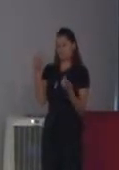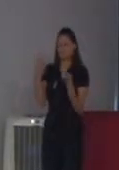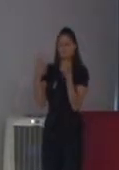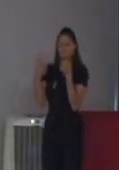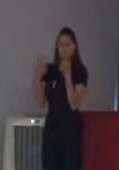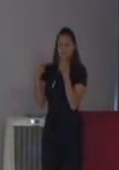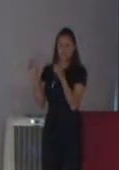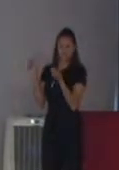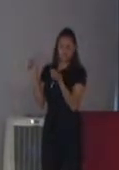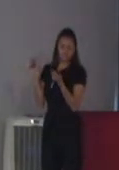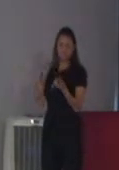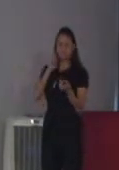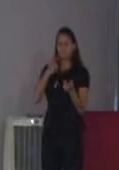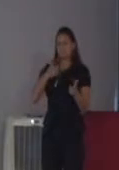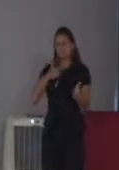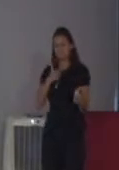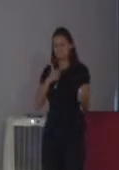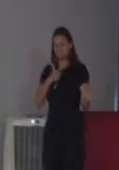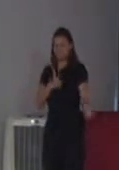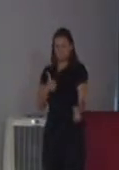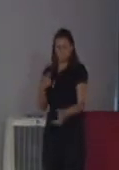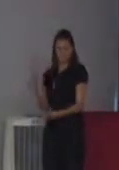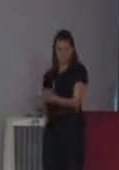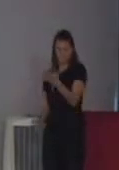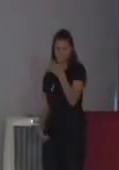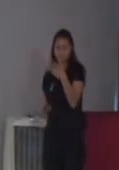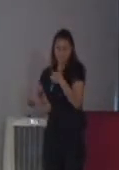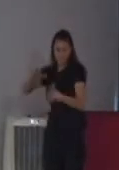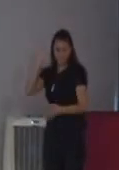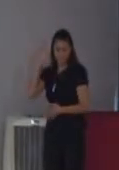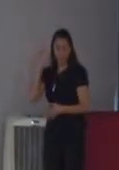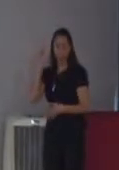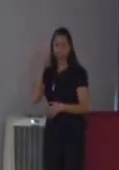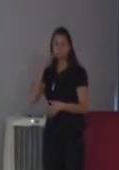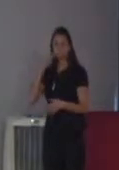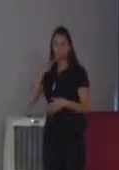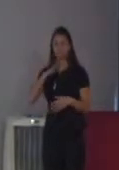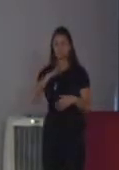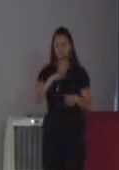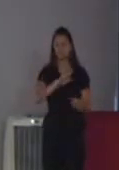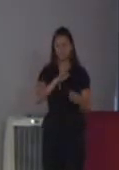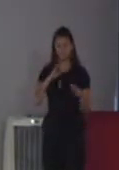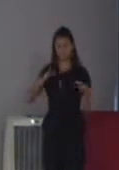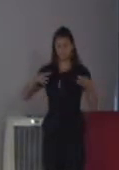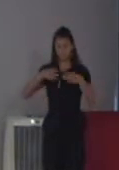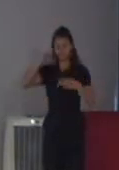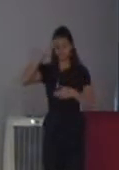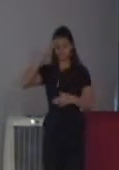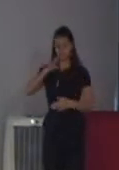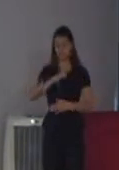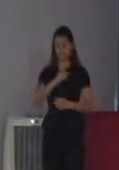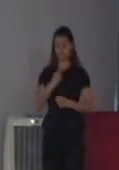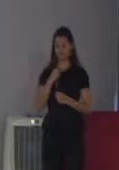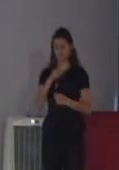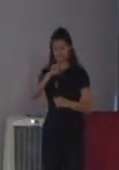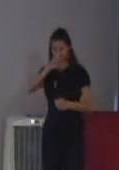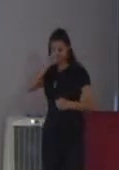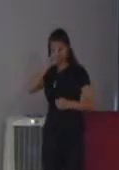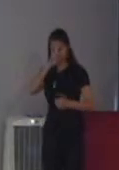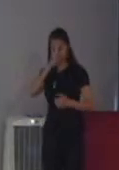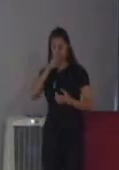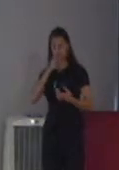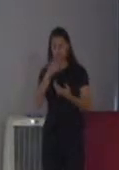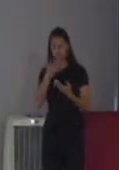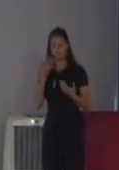guerra, que no, o sea, digamos que, por ejemplo, para sus soldados alemanes que por efecto de la guerra en combate,